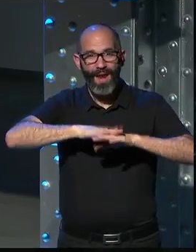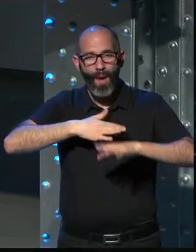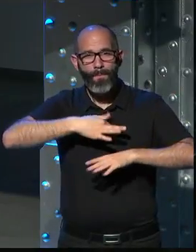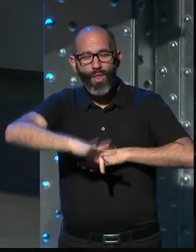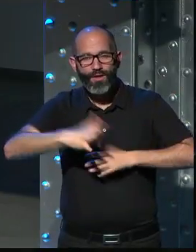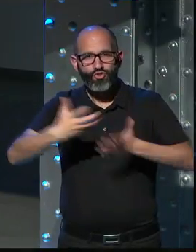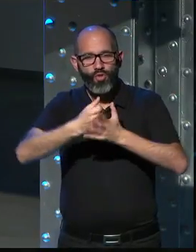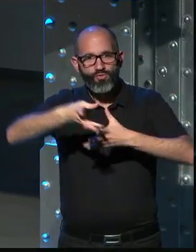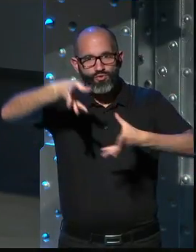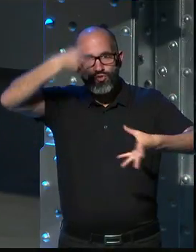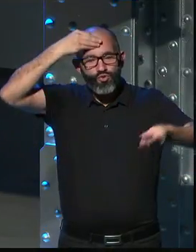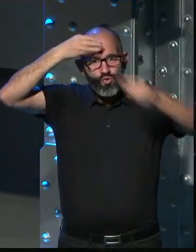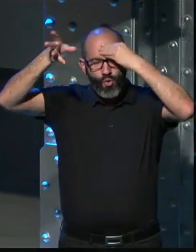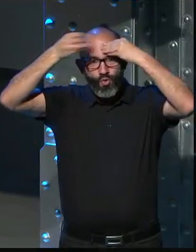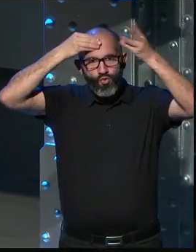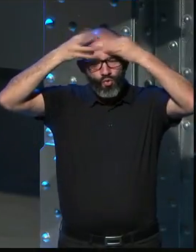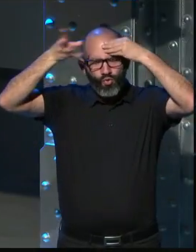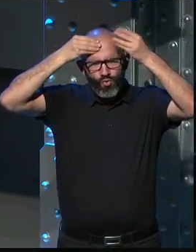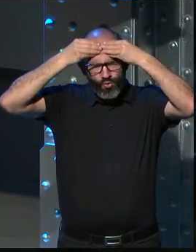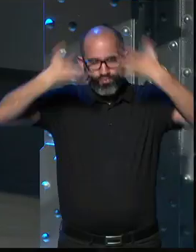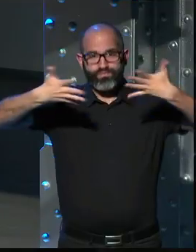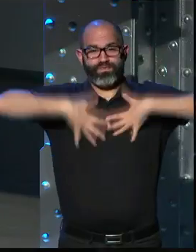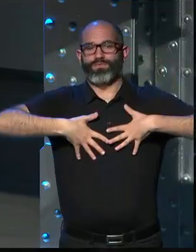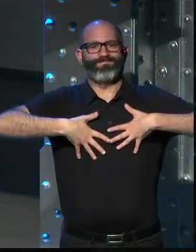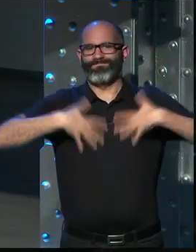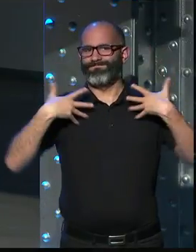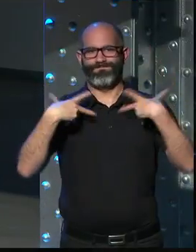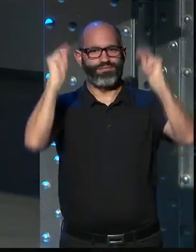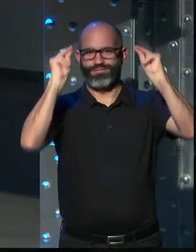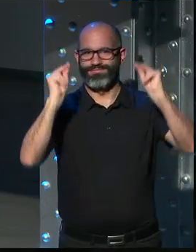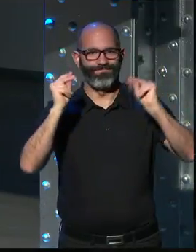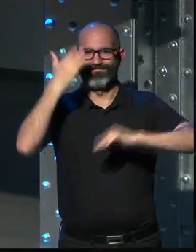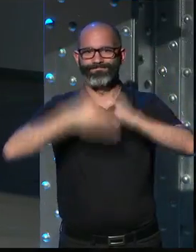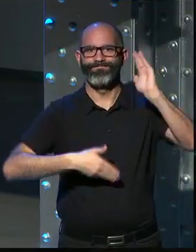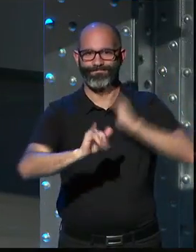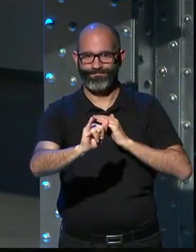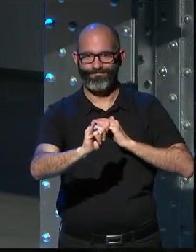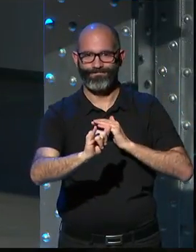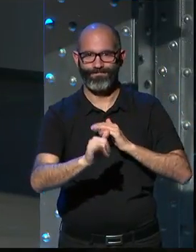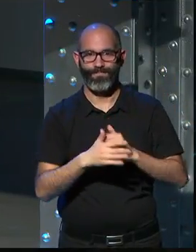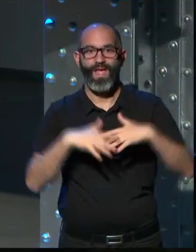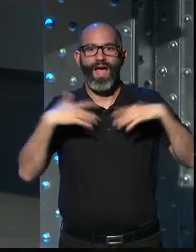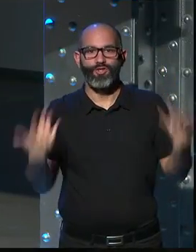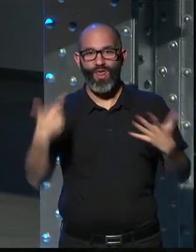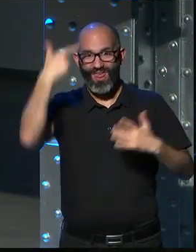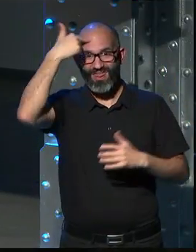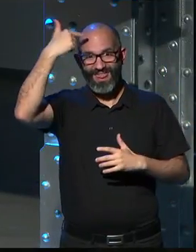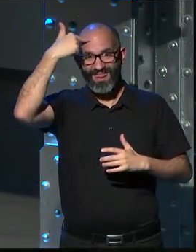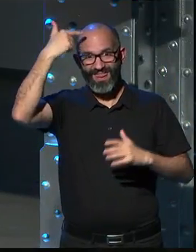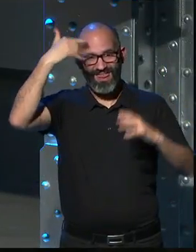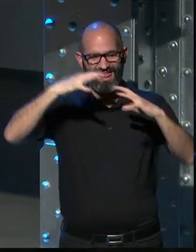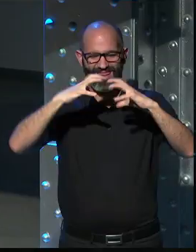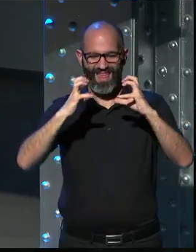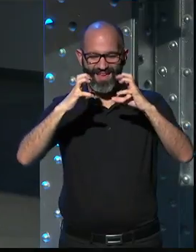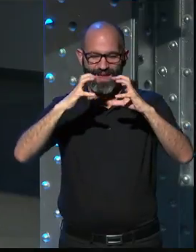poder procesar la infinidad de información que nos rodea. Entonces, nuestro cerebro va a desarrollar